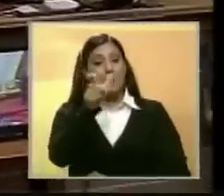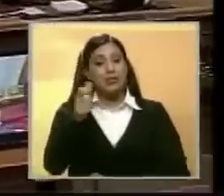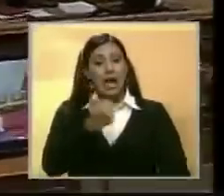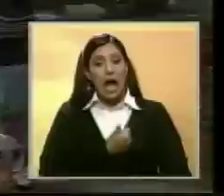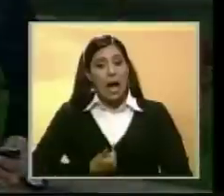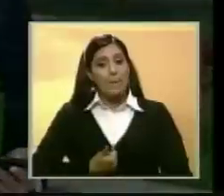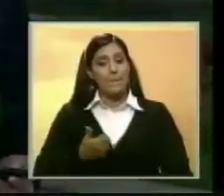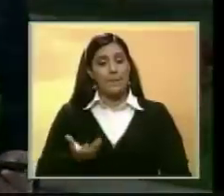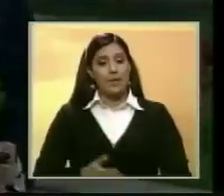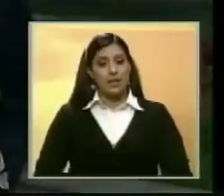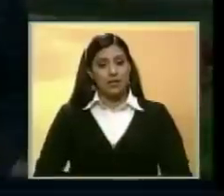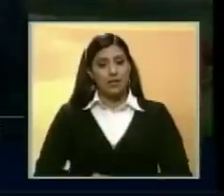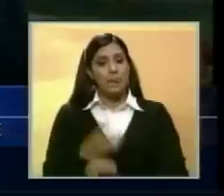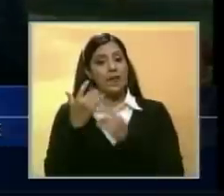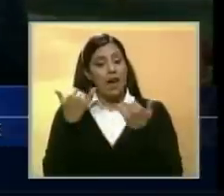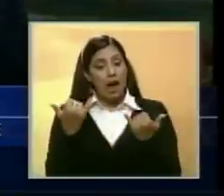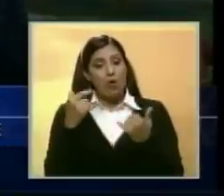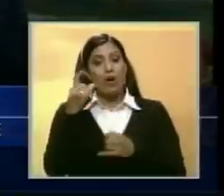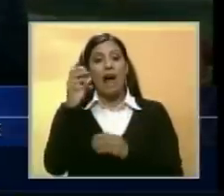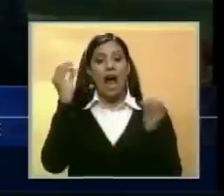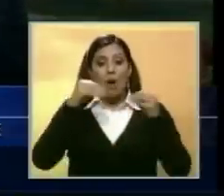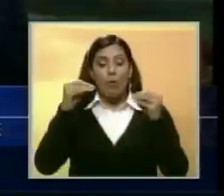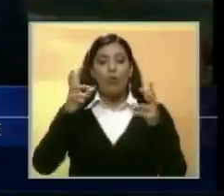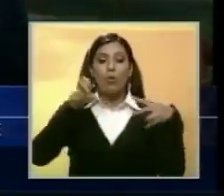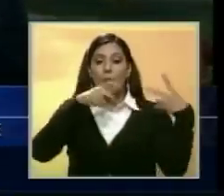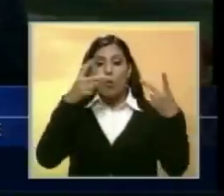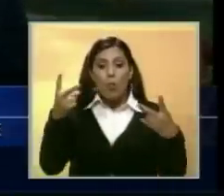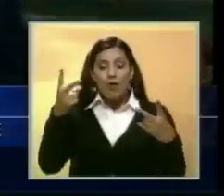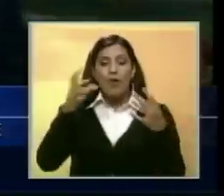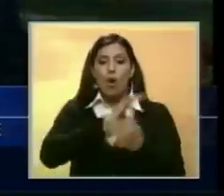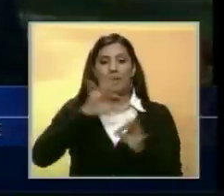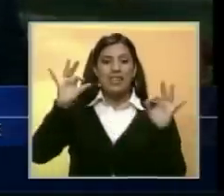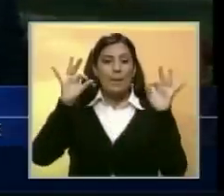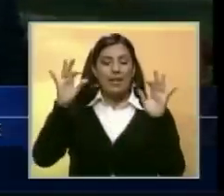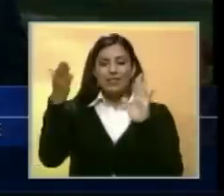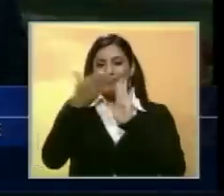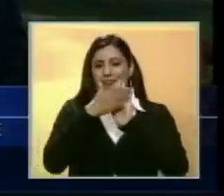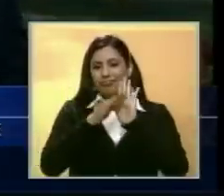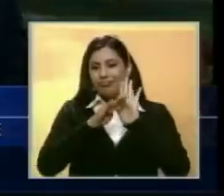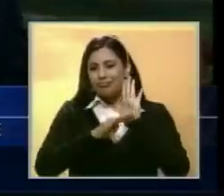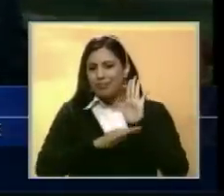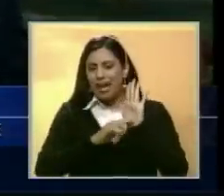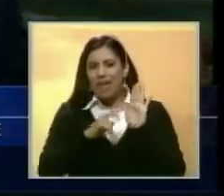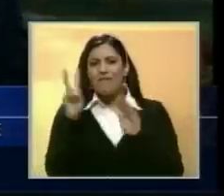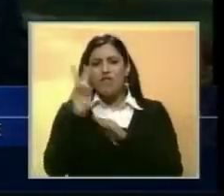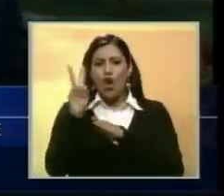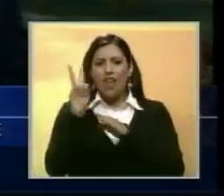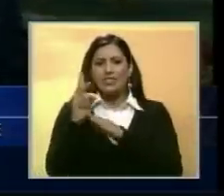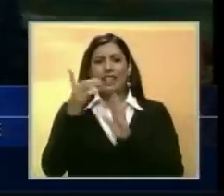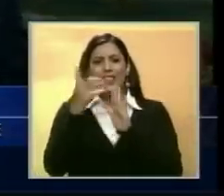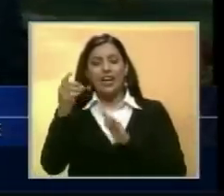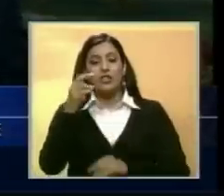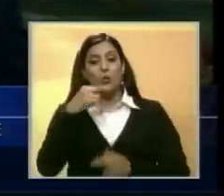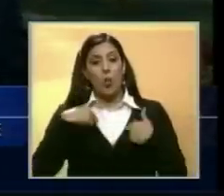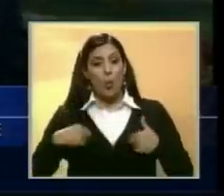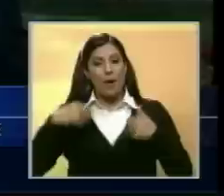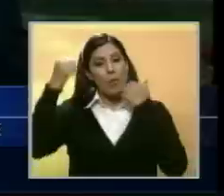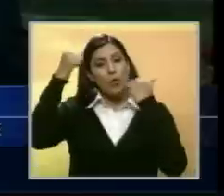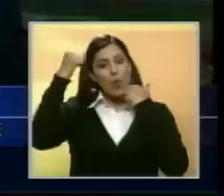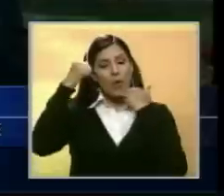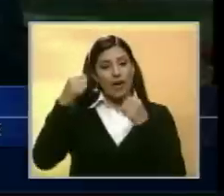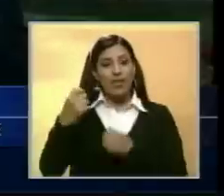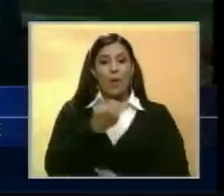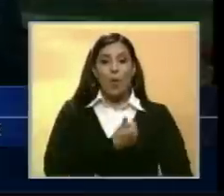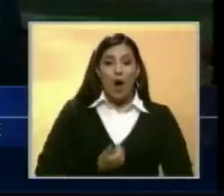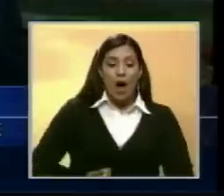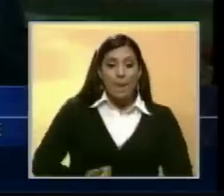hacer política. La aprobación de este acuerdo implicó la creación de una comisión especial que documentará los casos de violación de derechos humanos en las protestas por